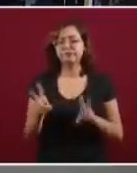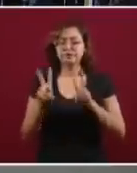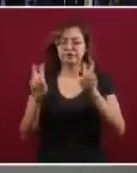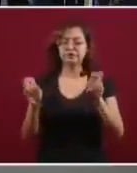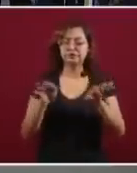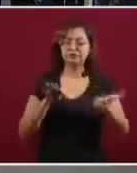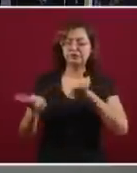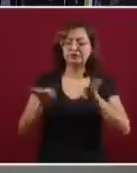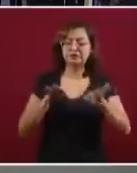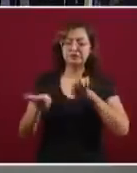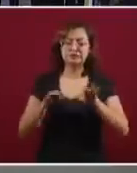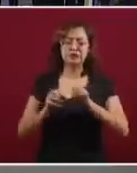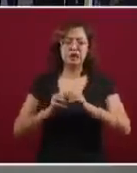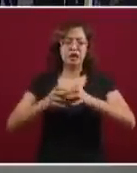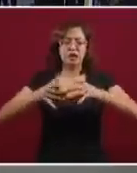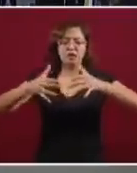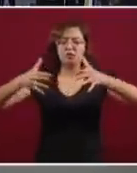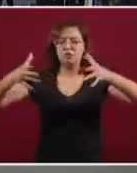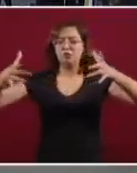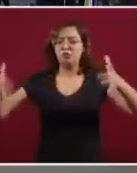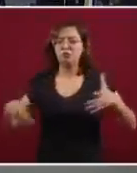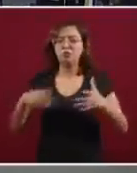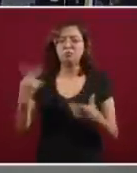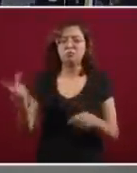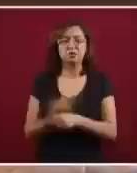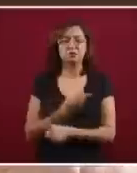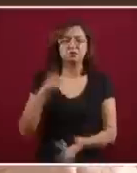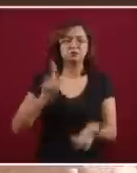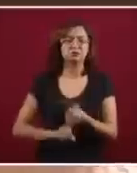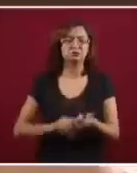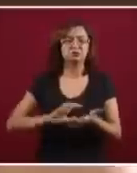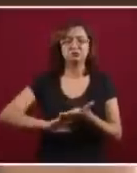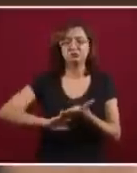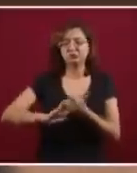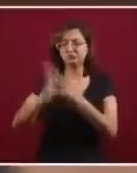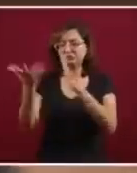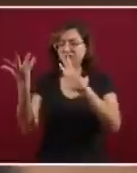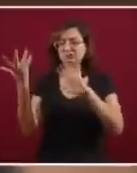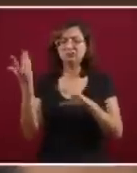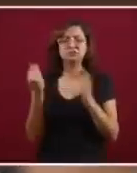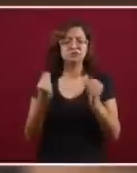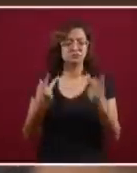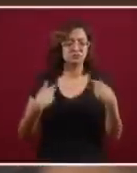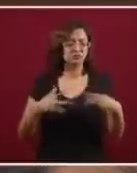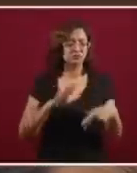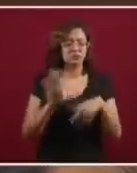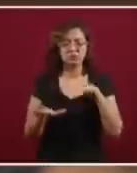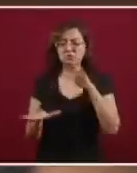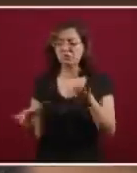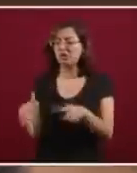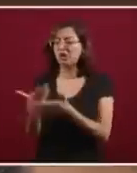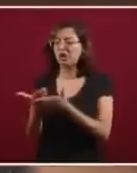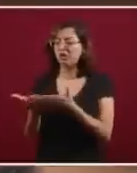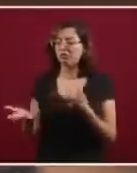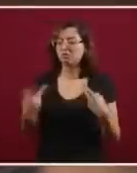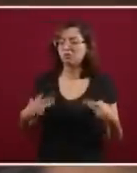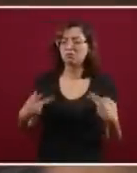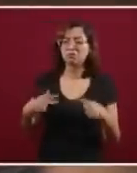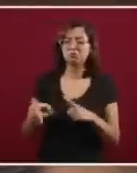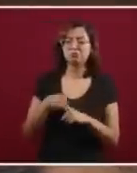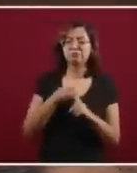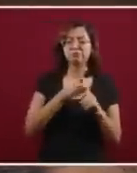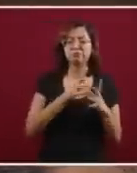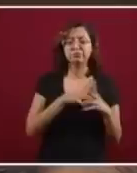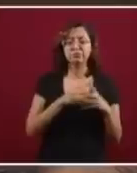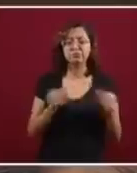está causando mucha violencia y muchas muertes y ahora desaparecidos en la